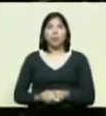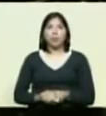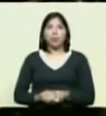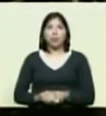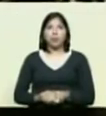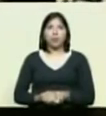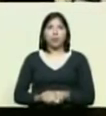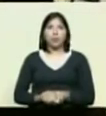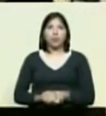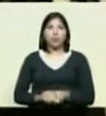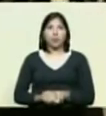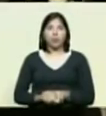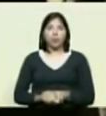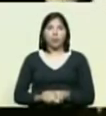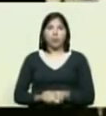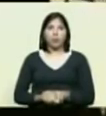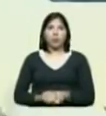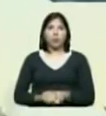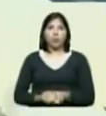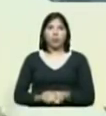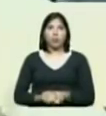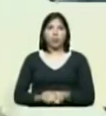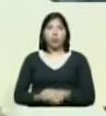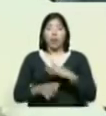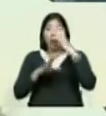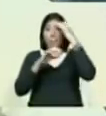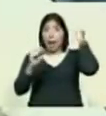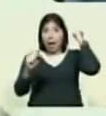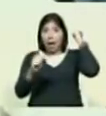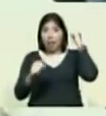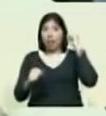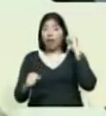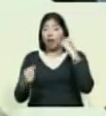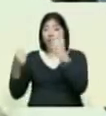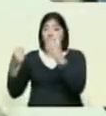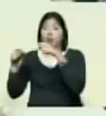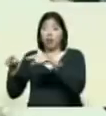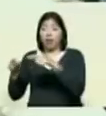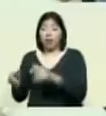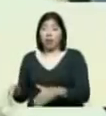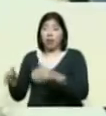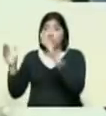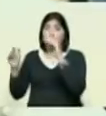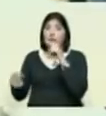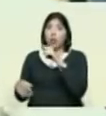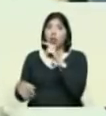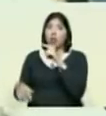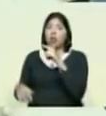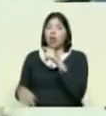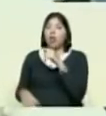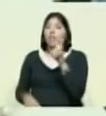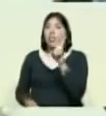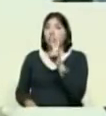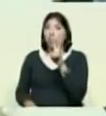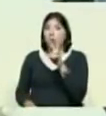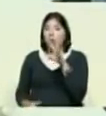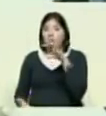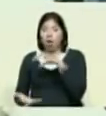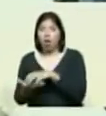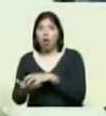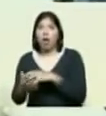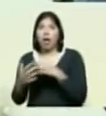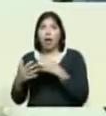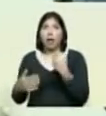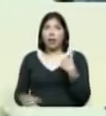llegado nuevamente a Venezuela. La embajada de Venezuela en Argentina nos prestó demasiado apoyo y gracias a mi